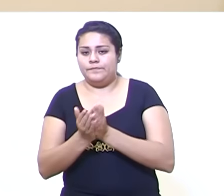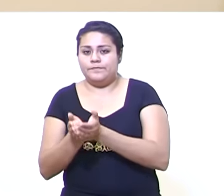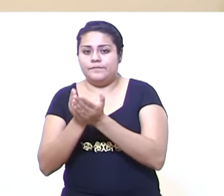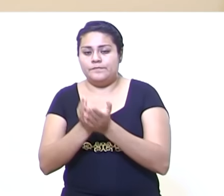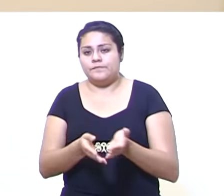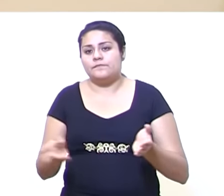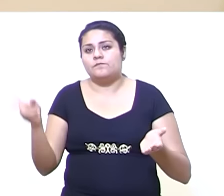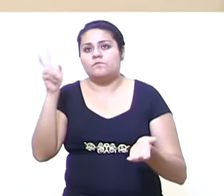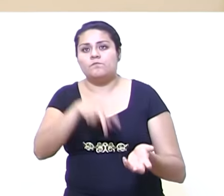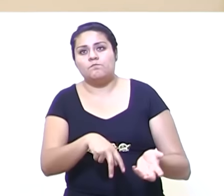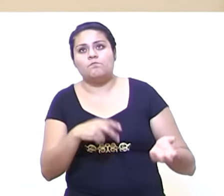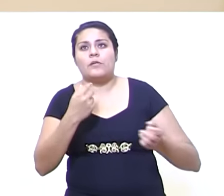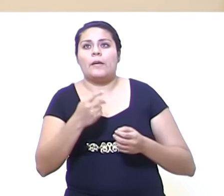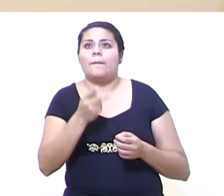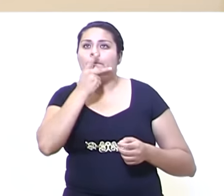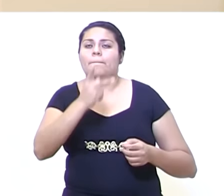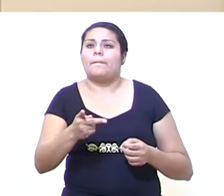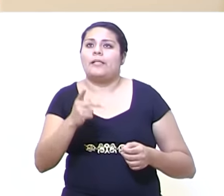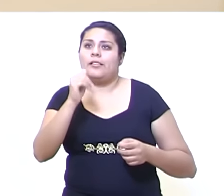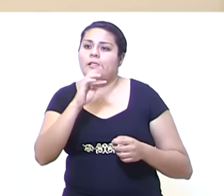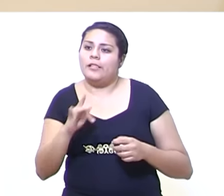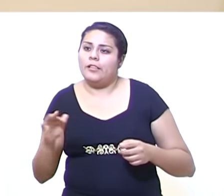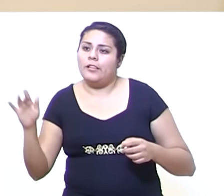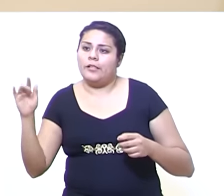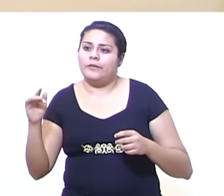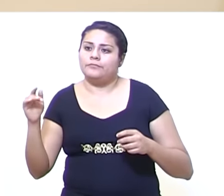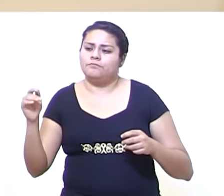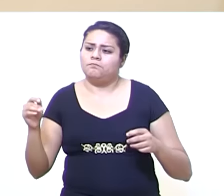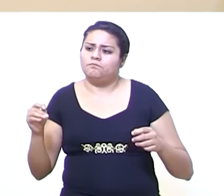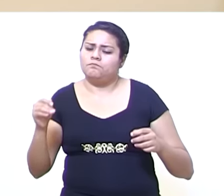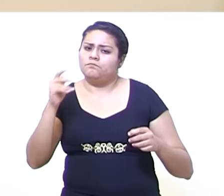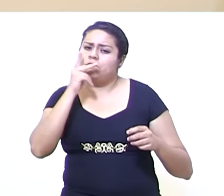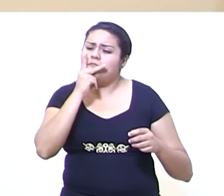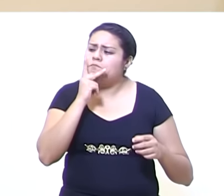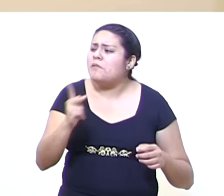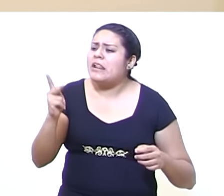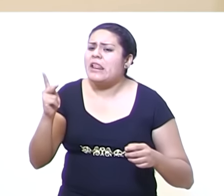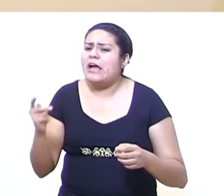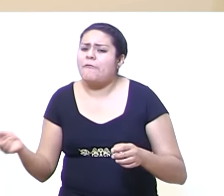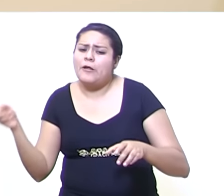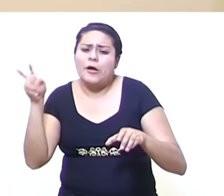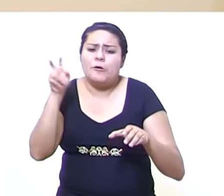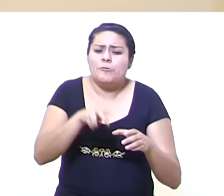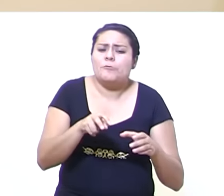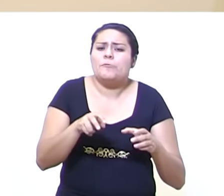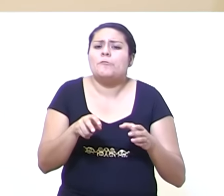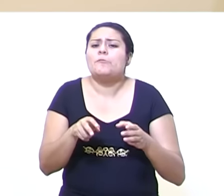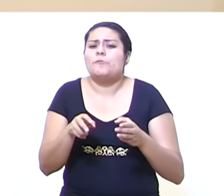han subido... ¿Quiénes crees que se han subido?